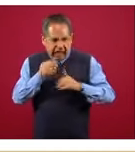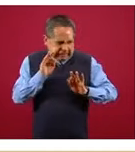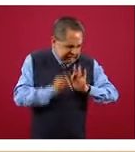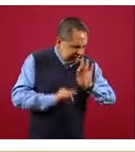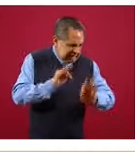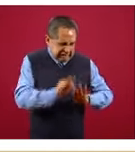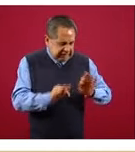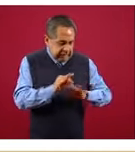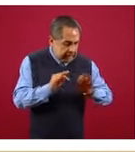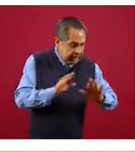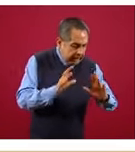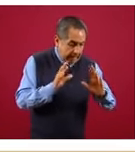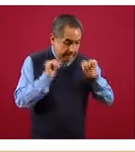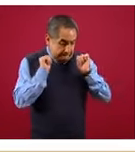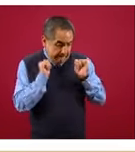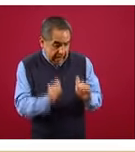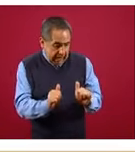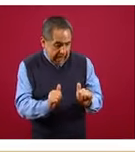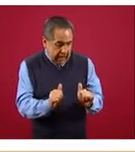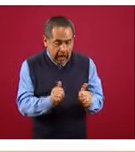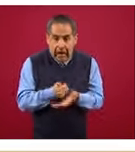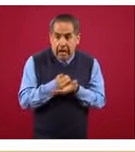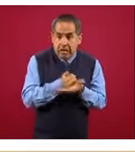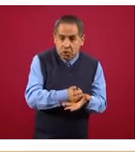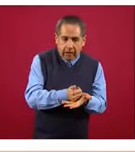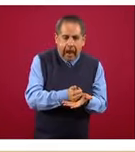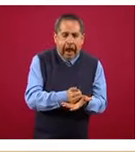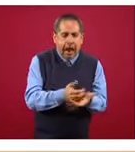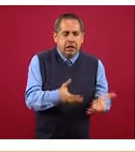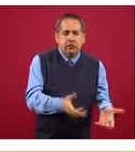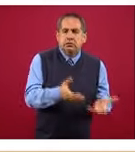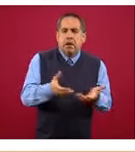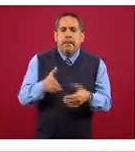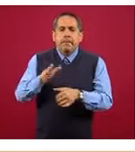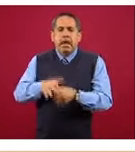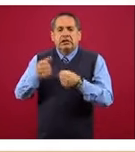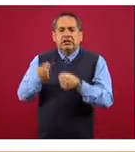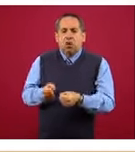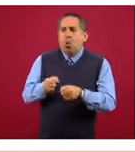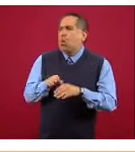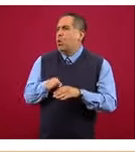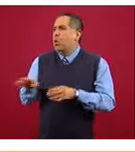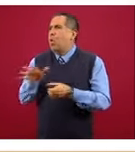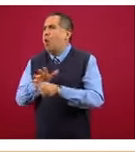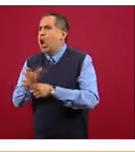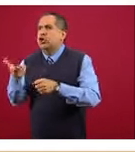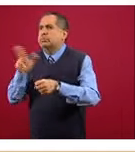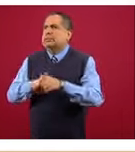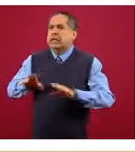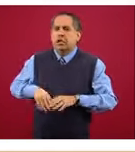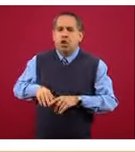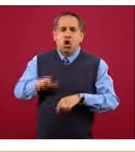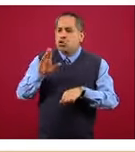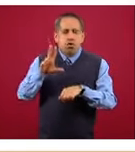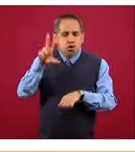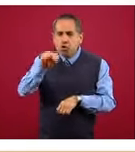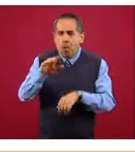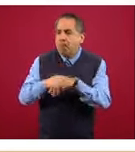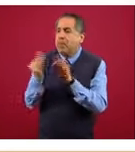al paciente y le proporciona un transporte seguro al hospital más adecuado, no al hospital